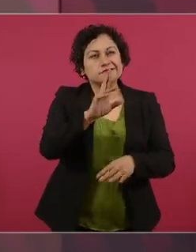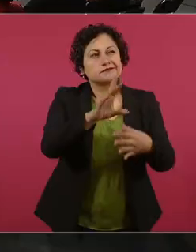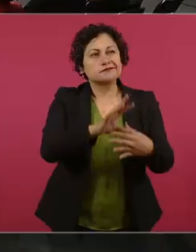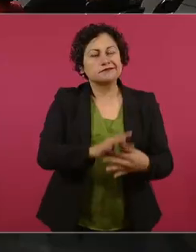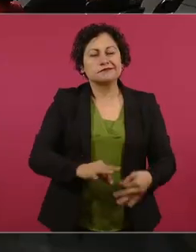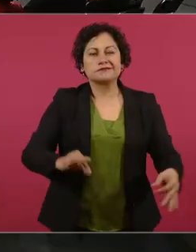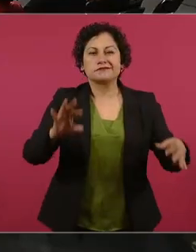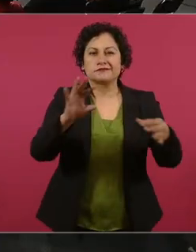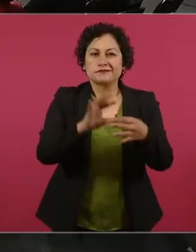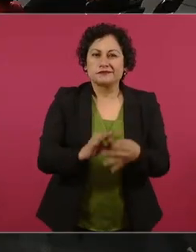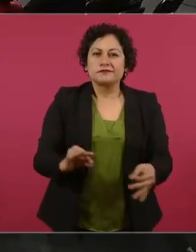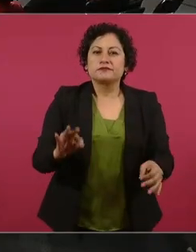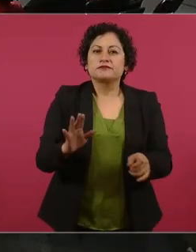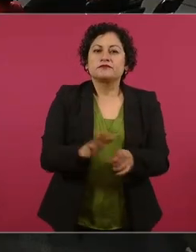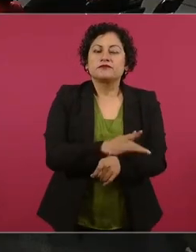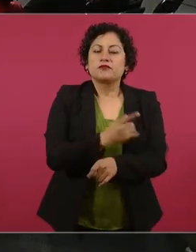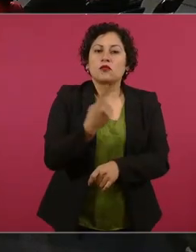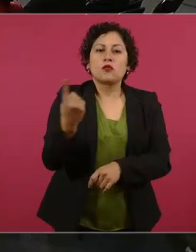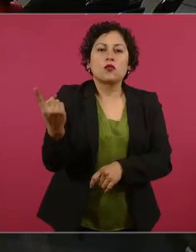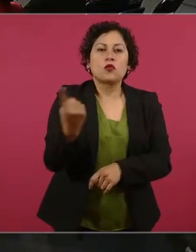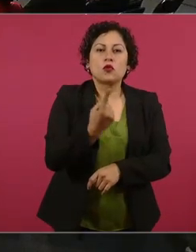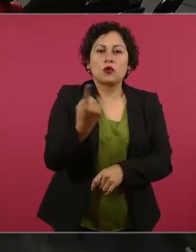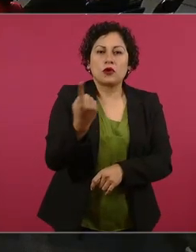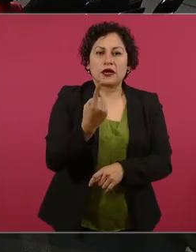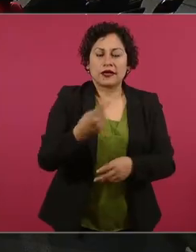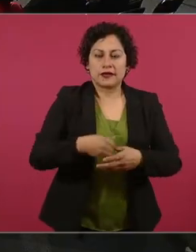del porqué del ataque